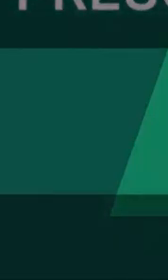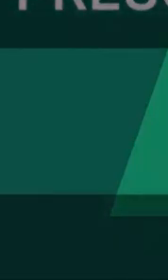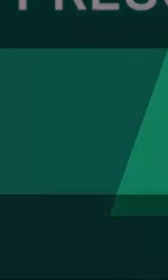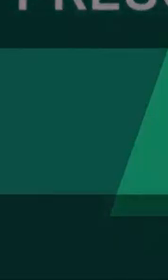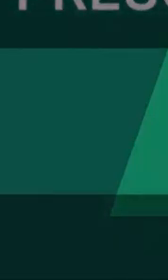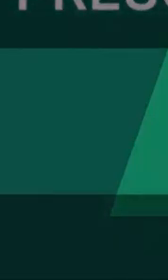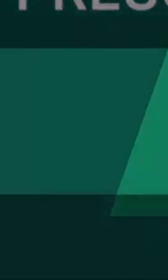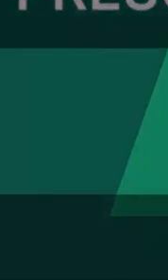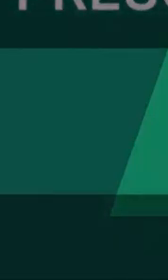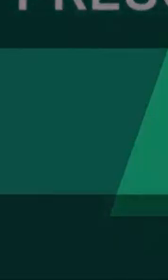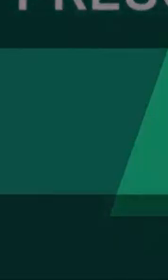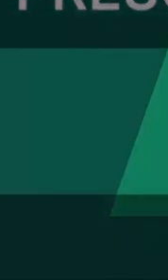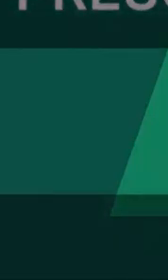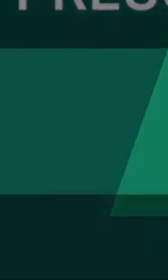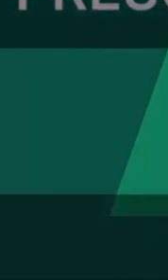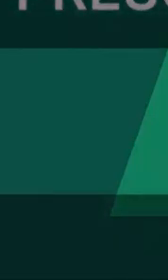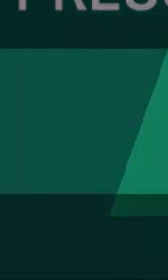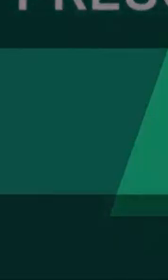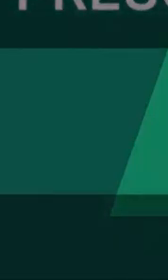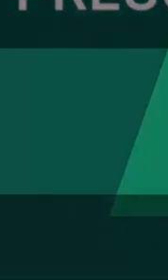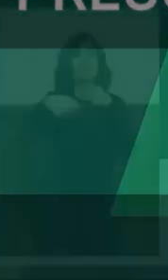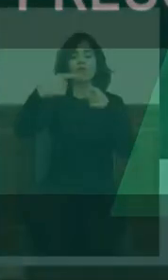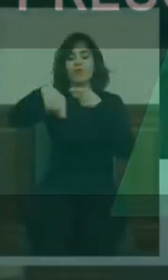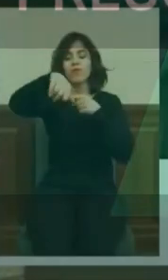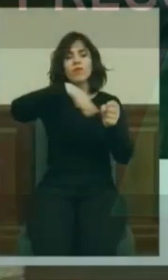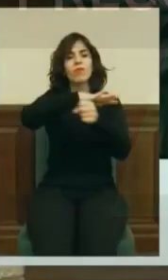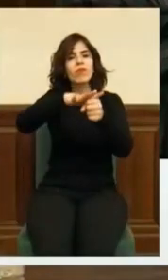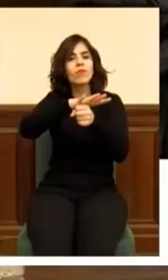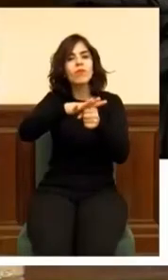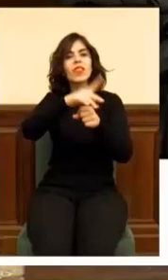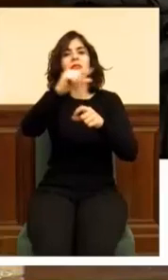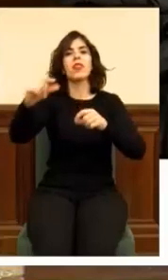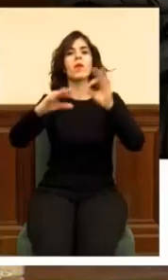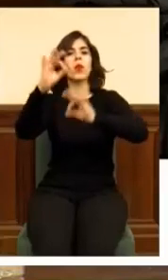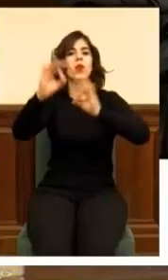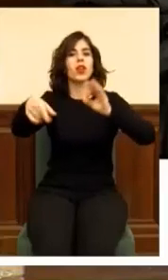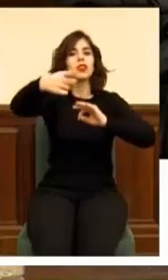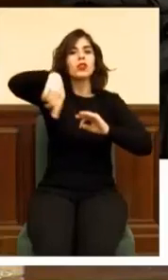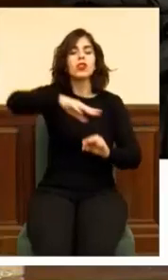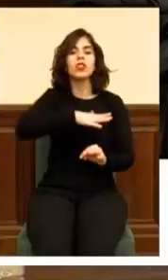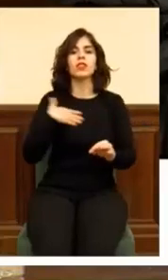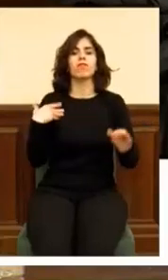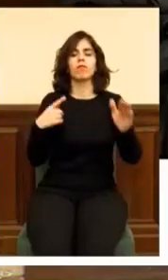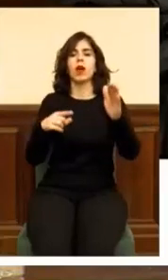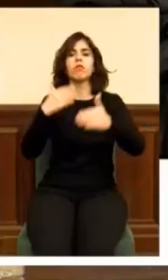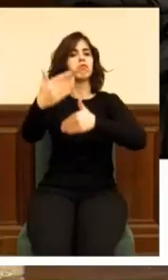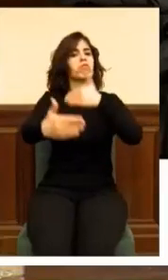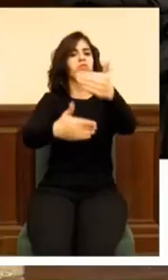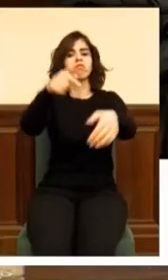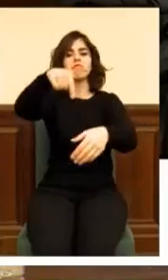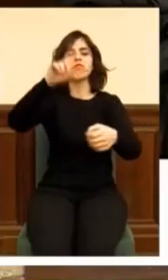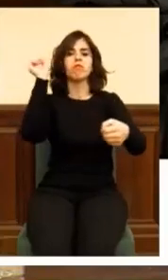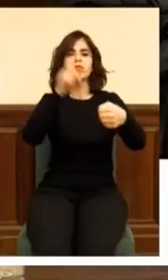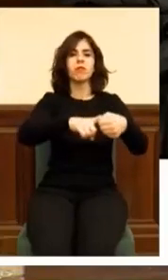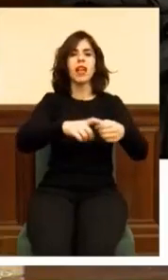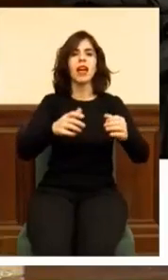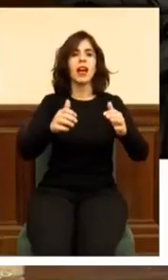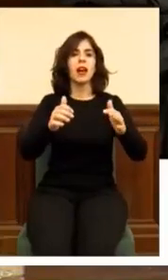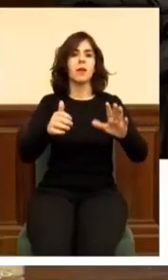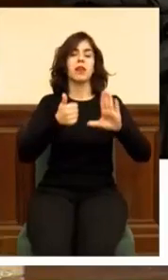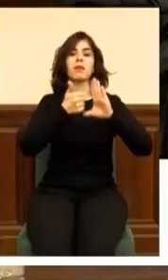Esa política útil, 100% municipalista, que hemos querido humildemente desarrollar desde Más Madrid Ganar